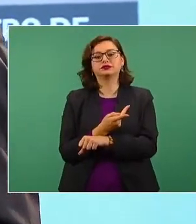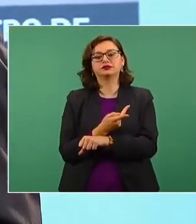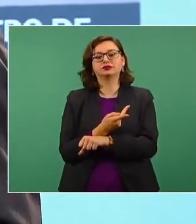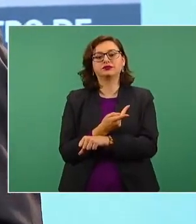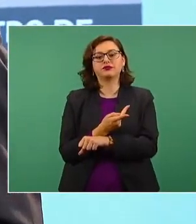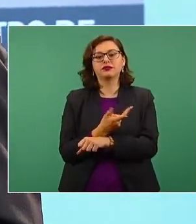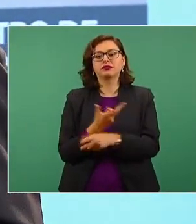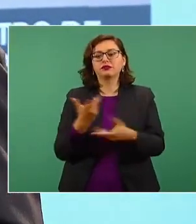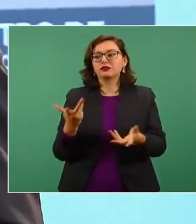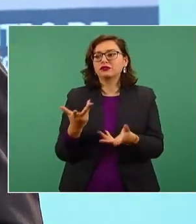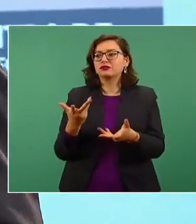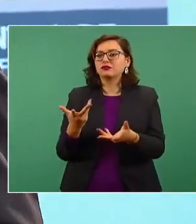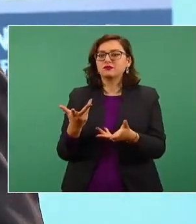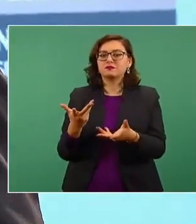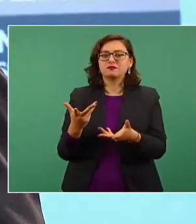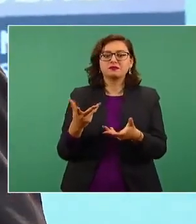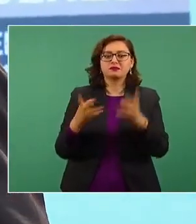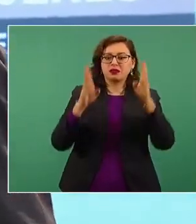a quienes